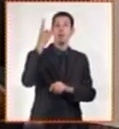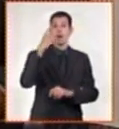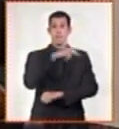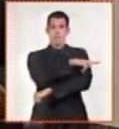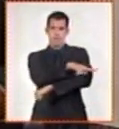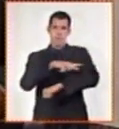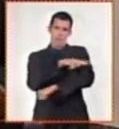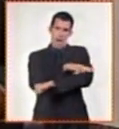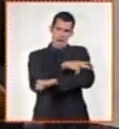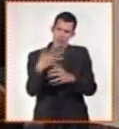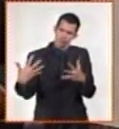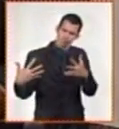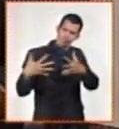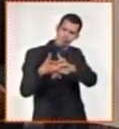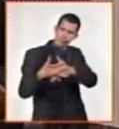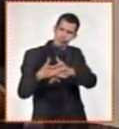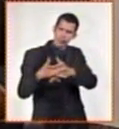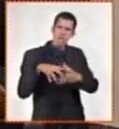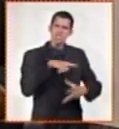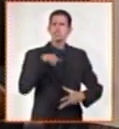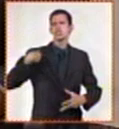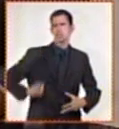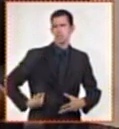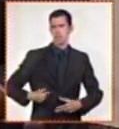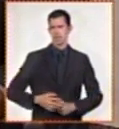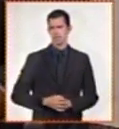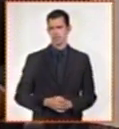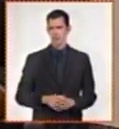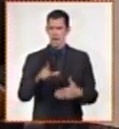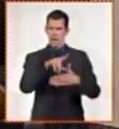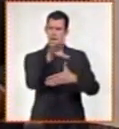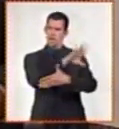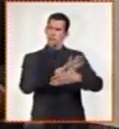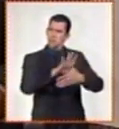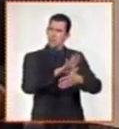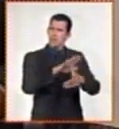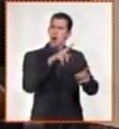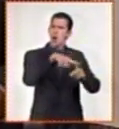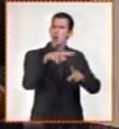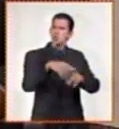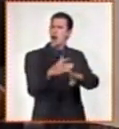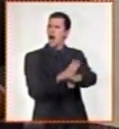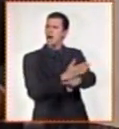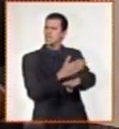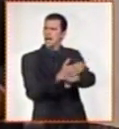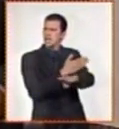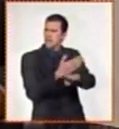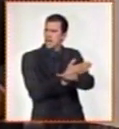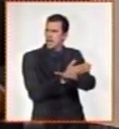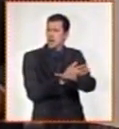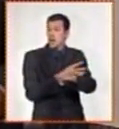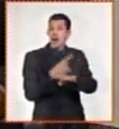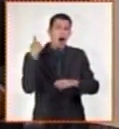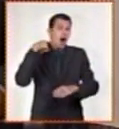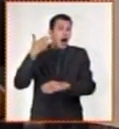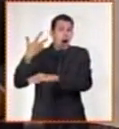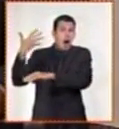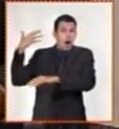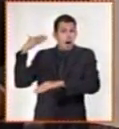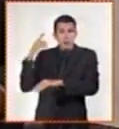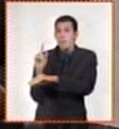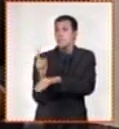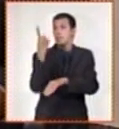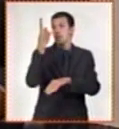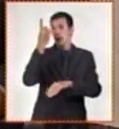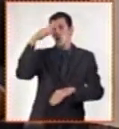y siempre ha estado a la vanguardia de la región en desarrollar estas relaciones amistosas. En 2013,